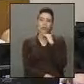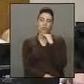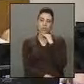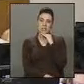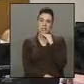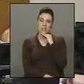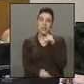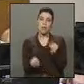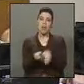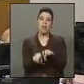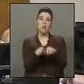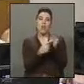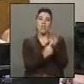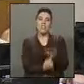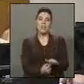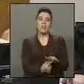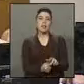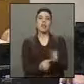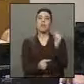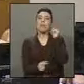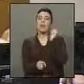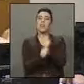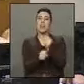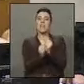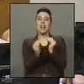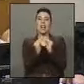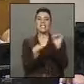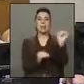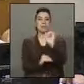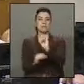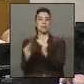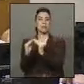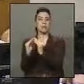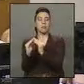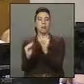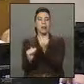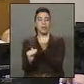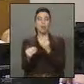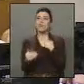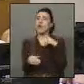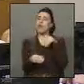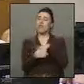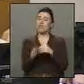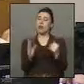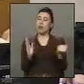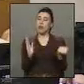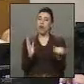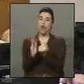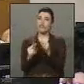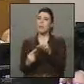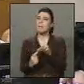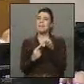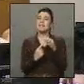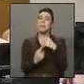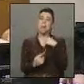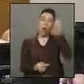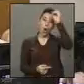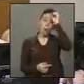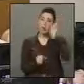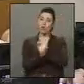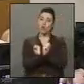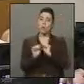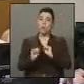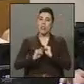incluso discriminatorio con las trabajadoras de casa particular. Pero principalmente voy a votar en contra porque, desde mi punto de vista, no podemos